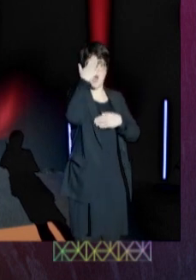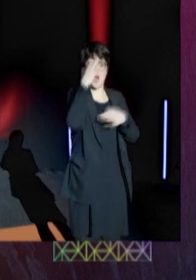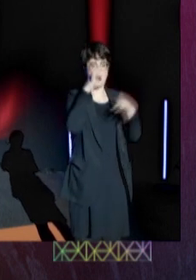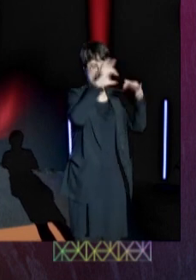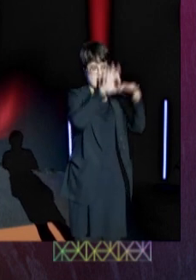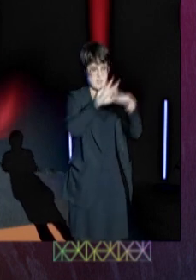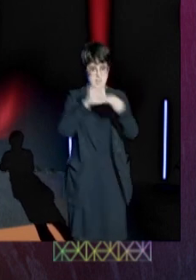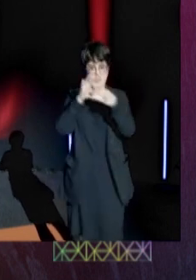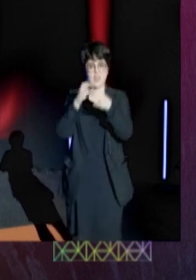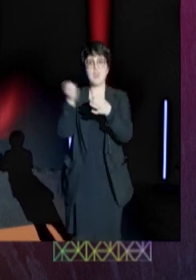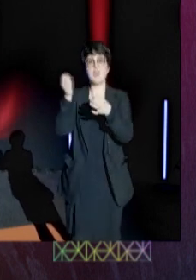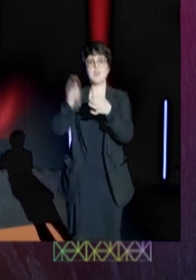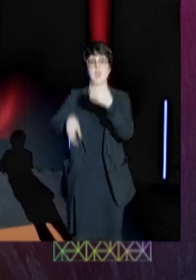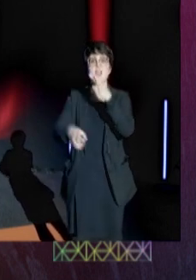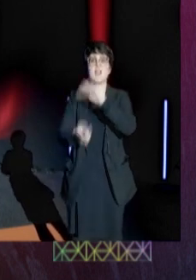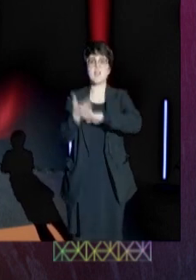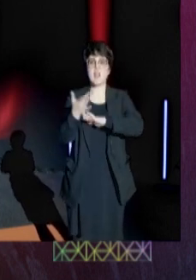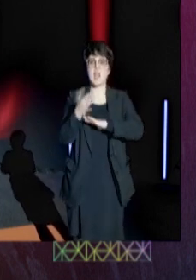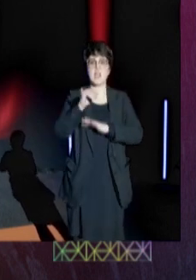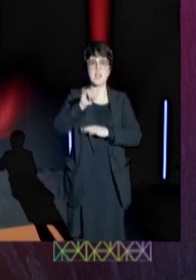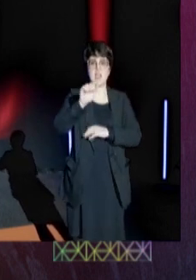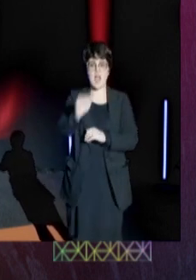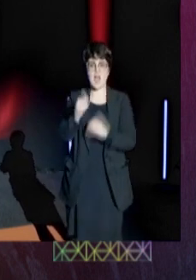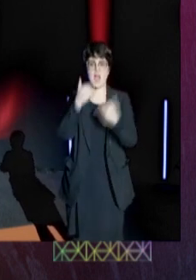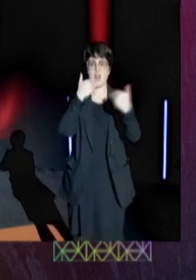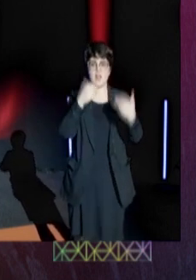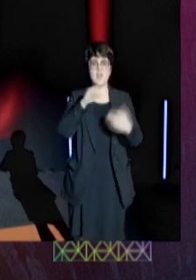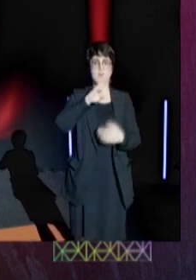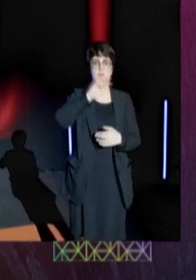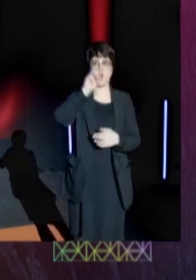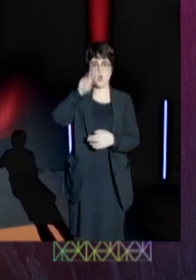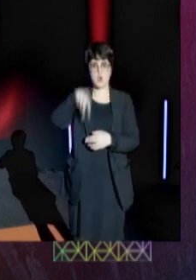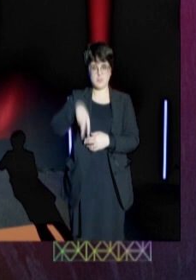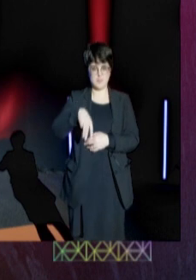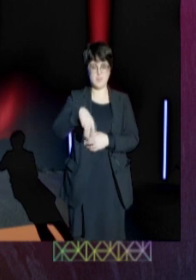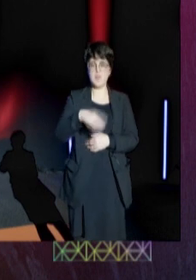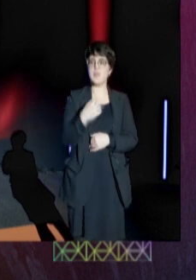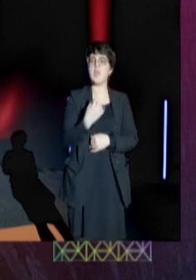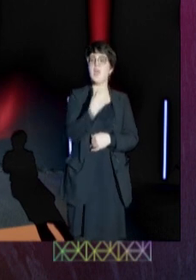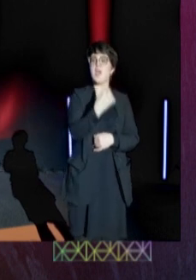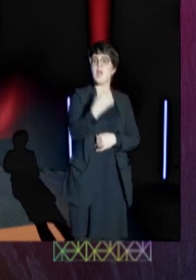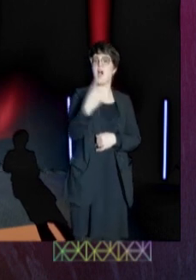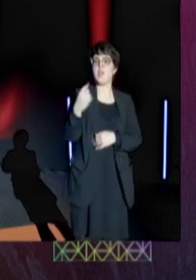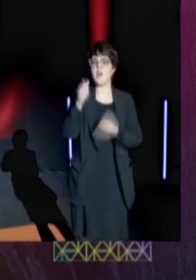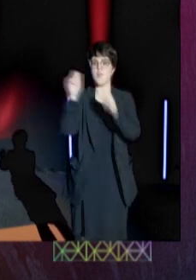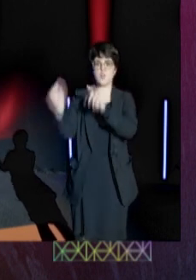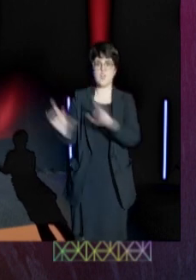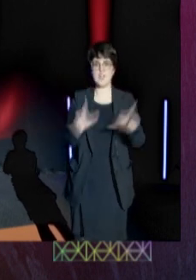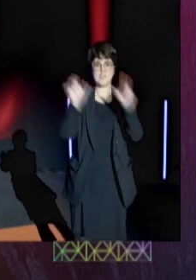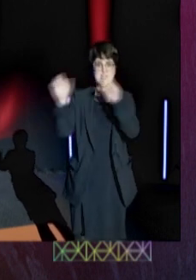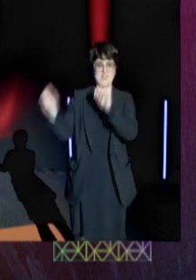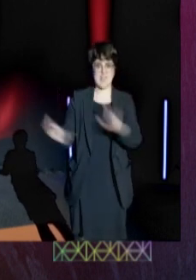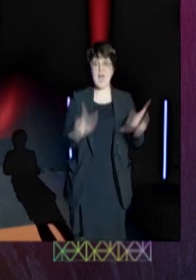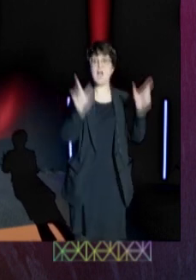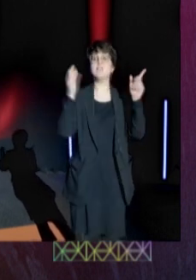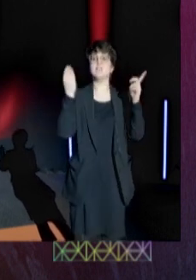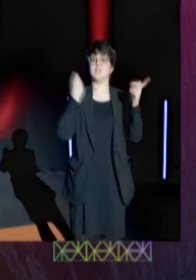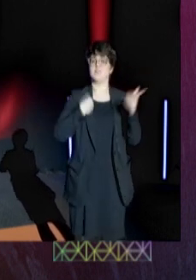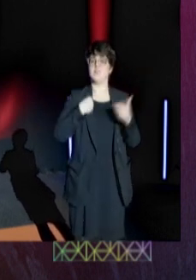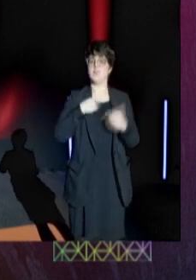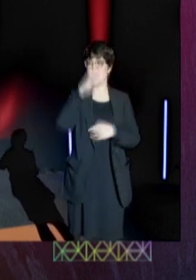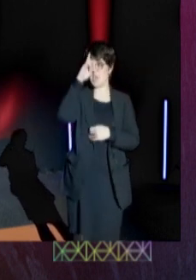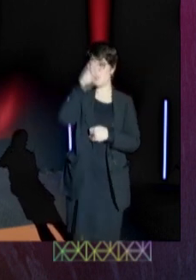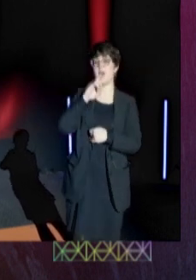generara la Inteligencia artificial a partir de los prompts de cada una de las de las slides luego esta imagen y las que van a